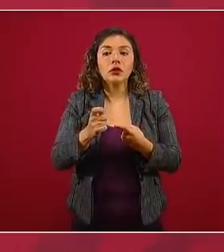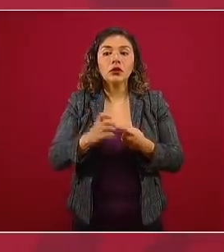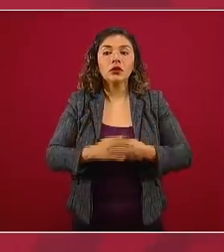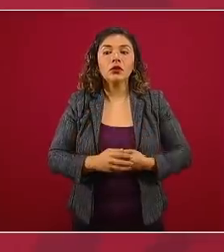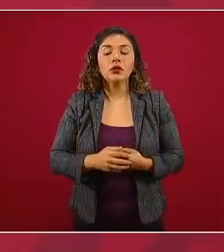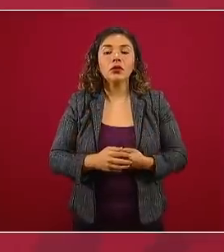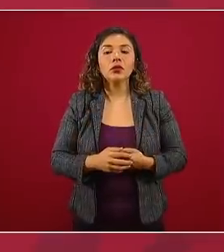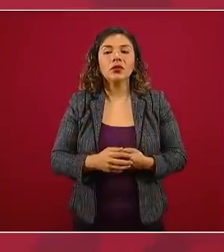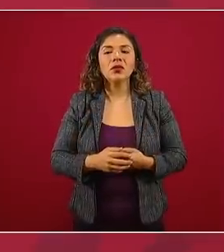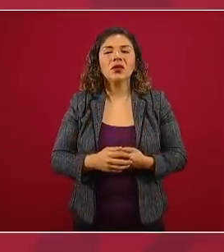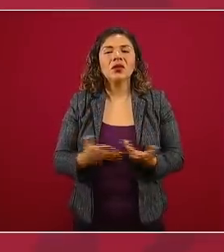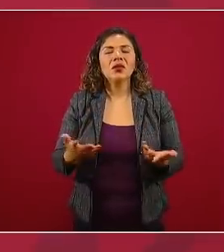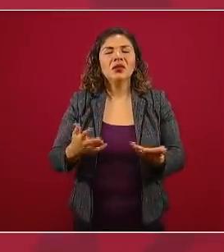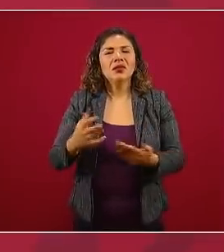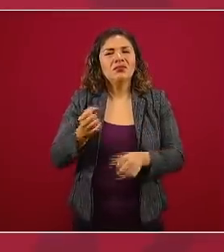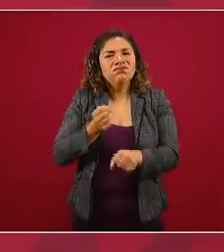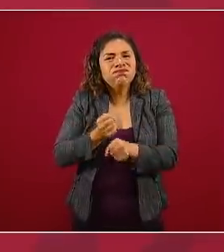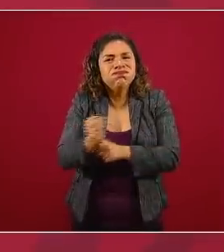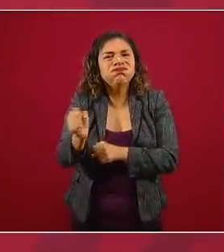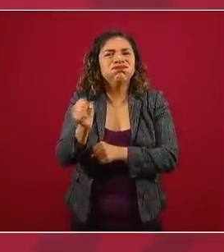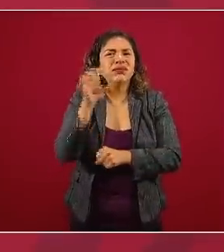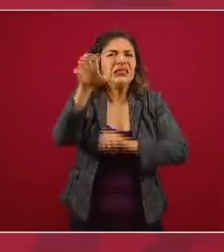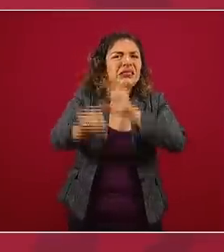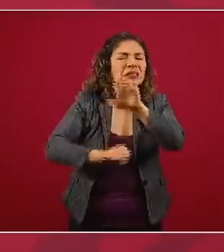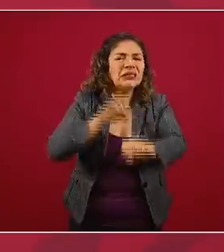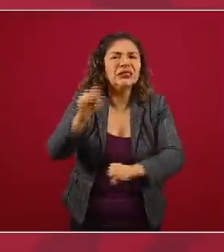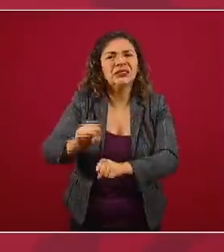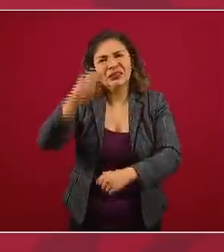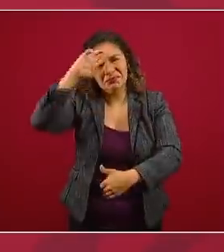posibilidad persecución